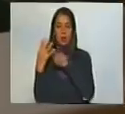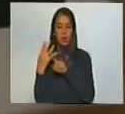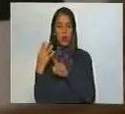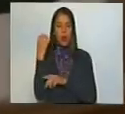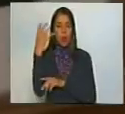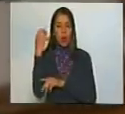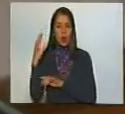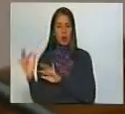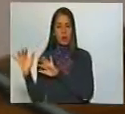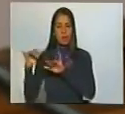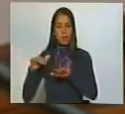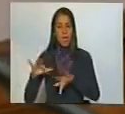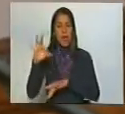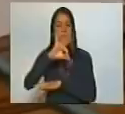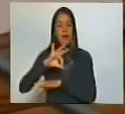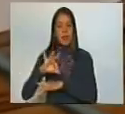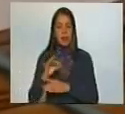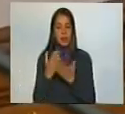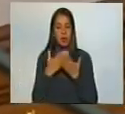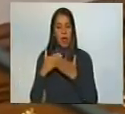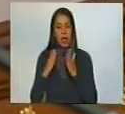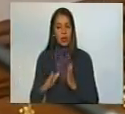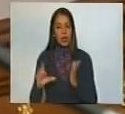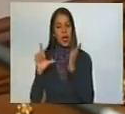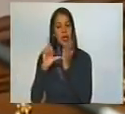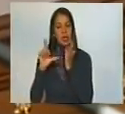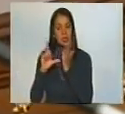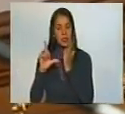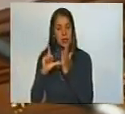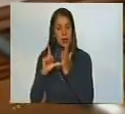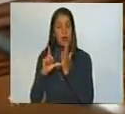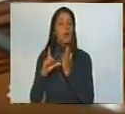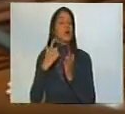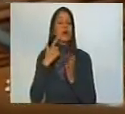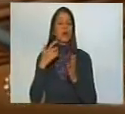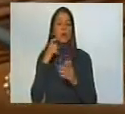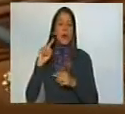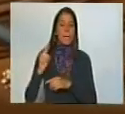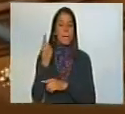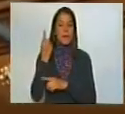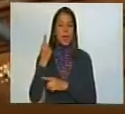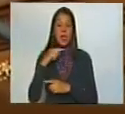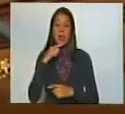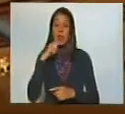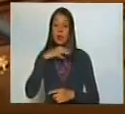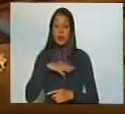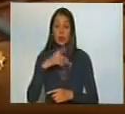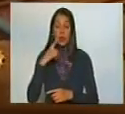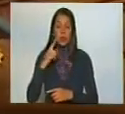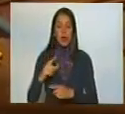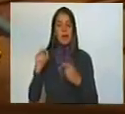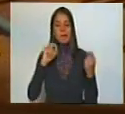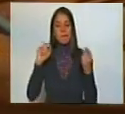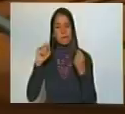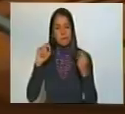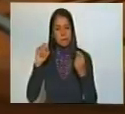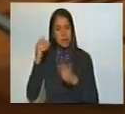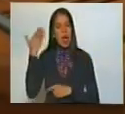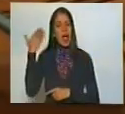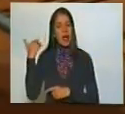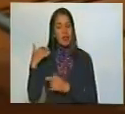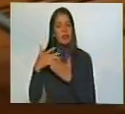Federación Venezolana de Estudiantes de Educación Media, cita histórica que es producto de las elecciones y discusiones en nuestras